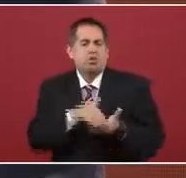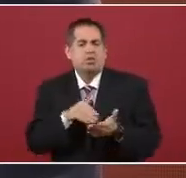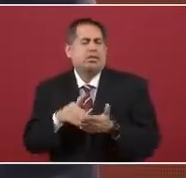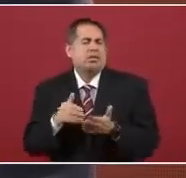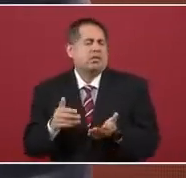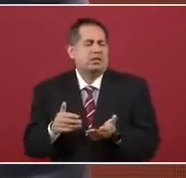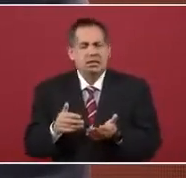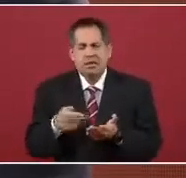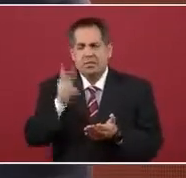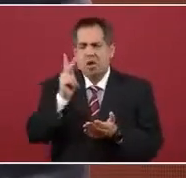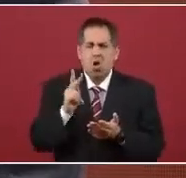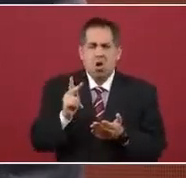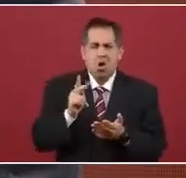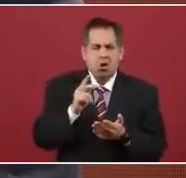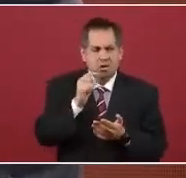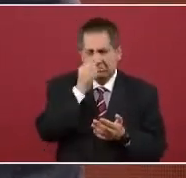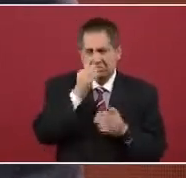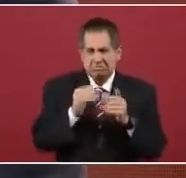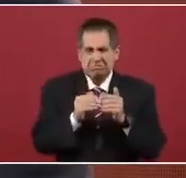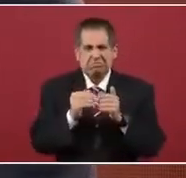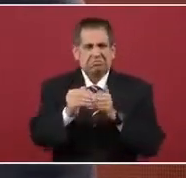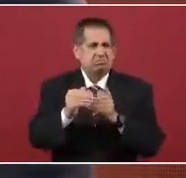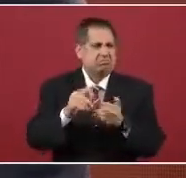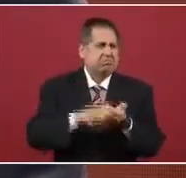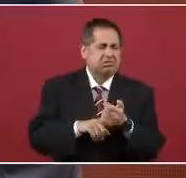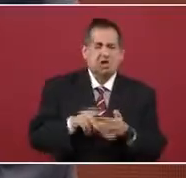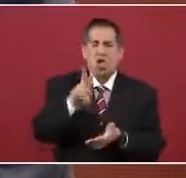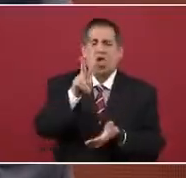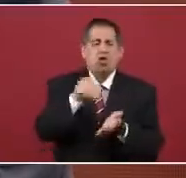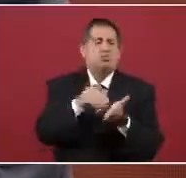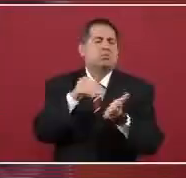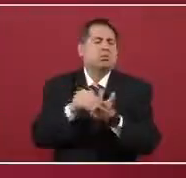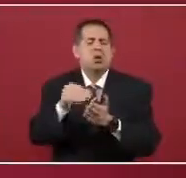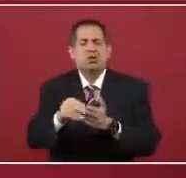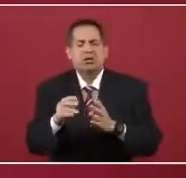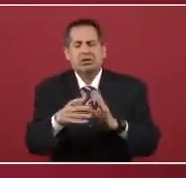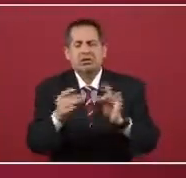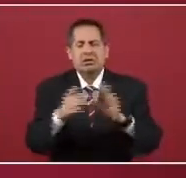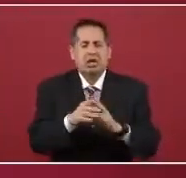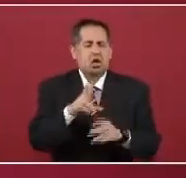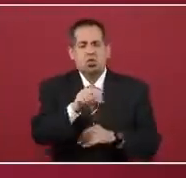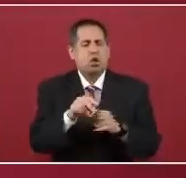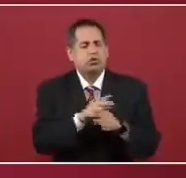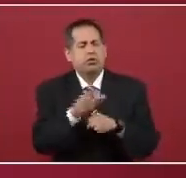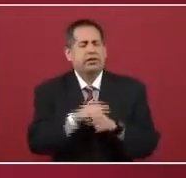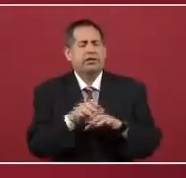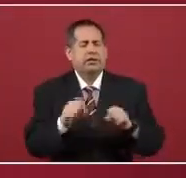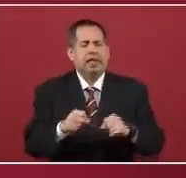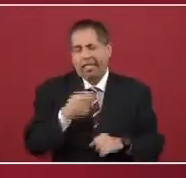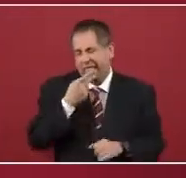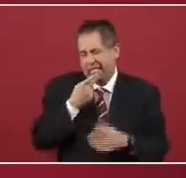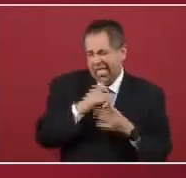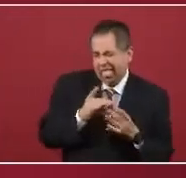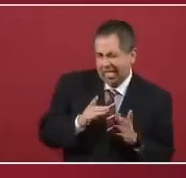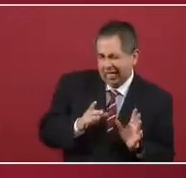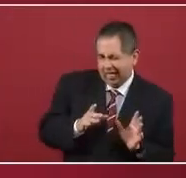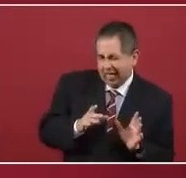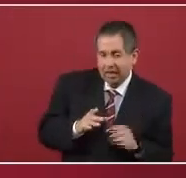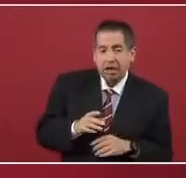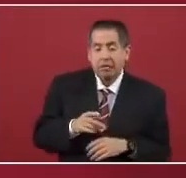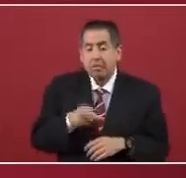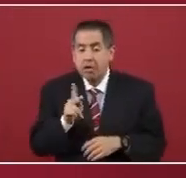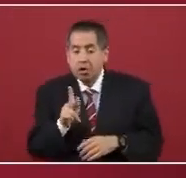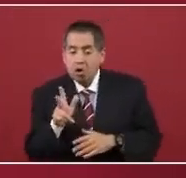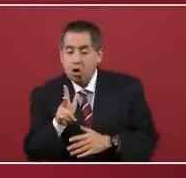que solo crece 2 mil millones y que eso no es suficiente. Sí, nada más que los 8